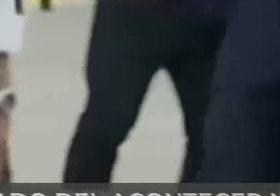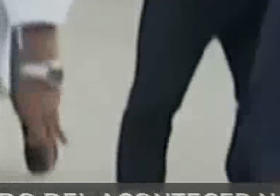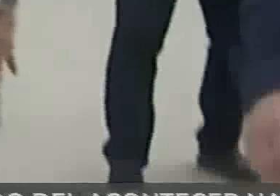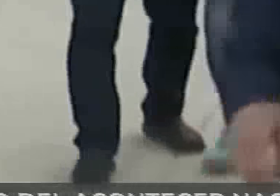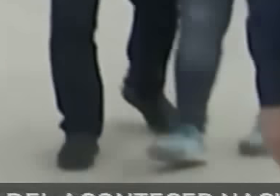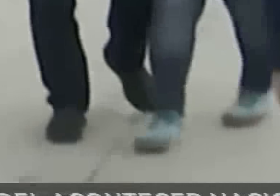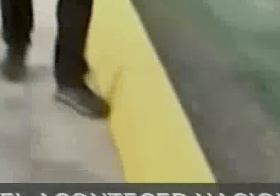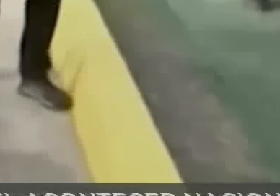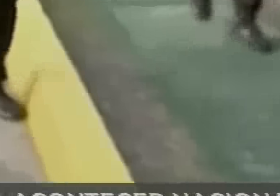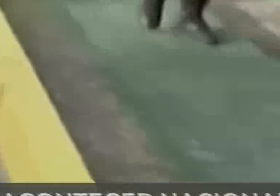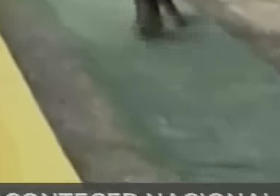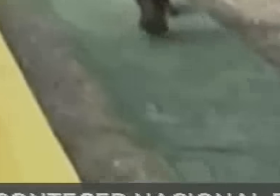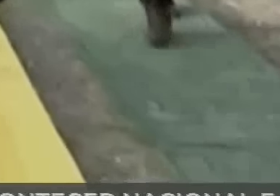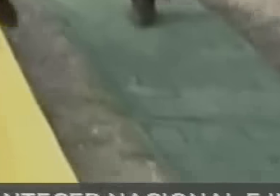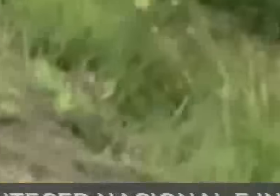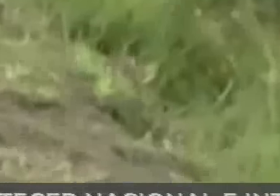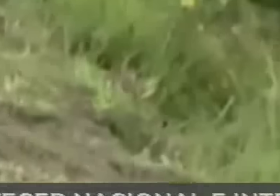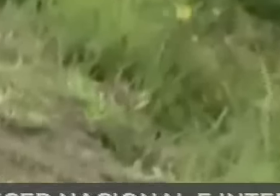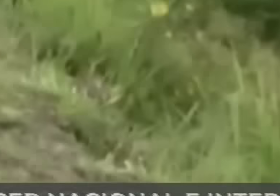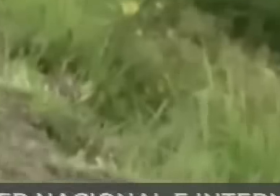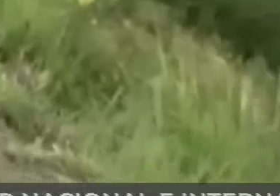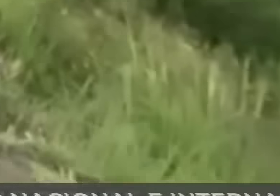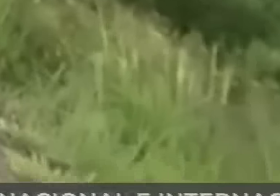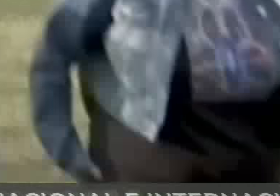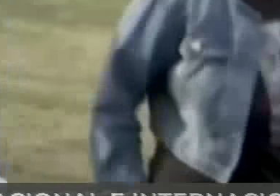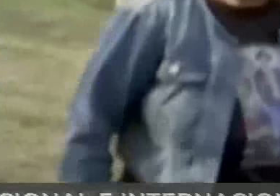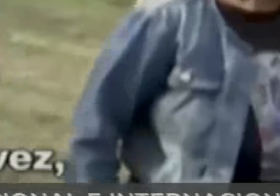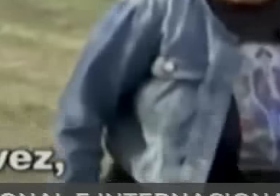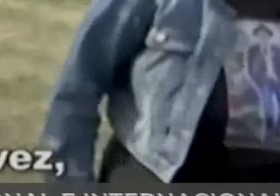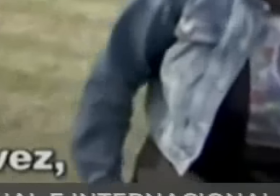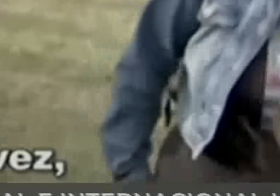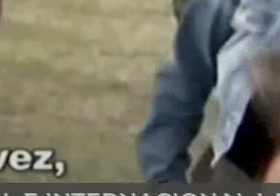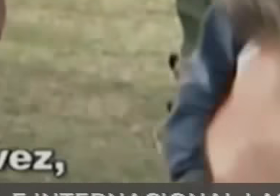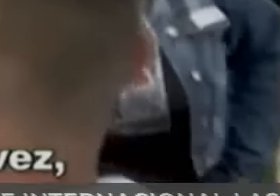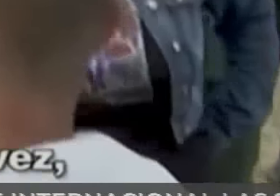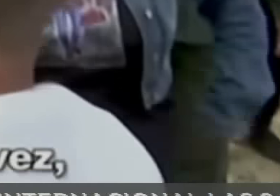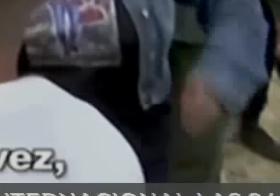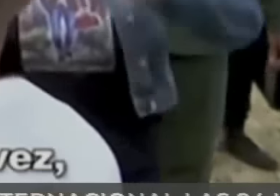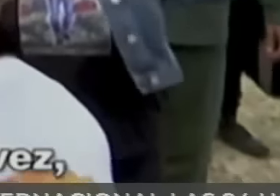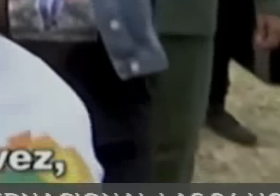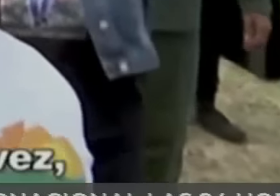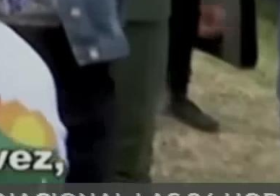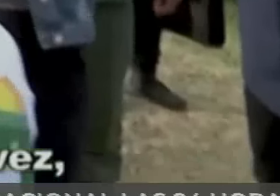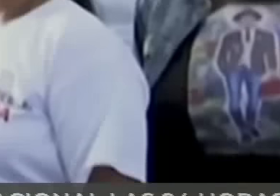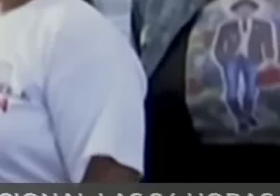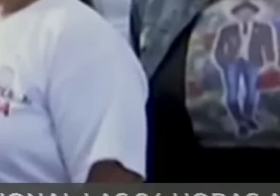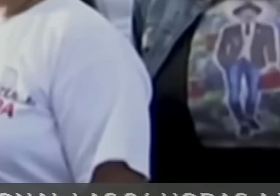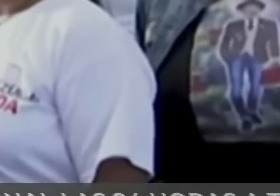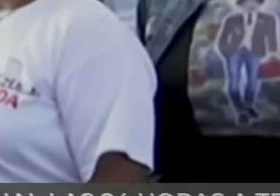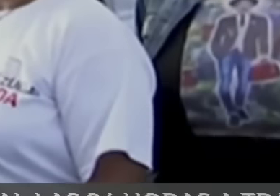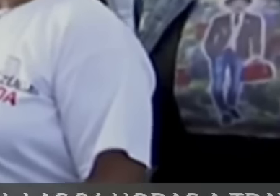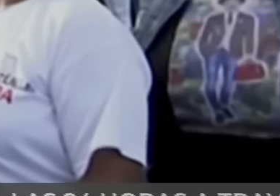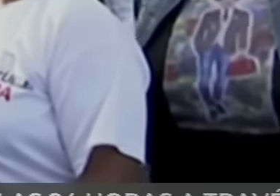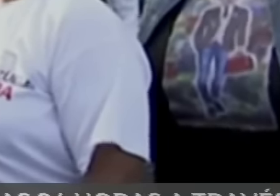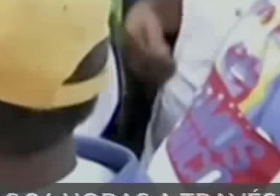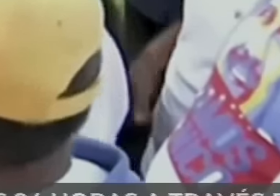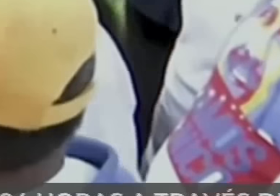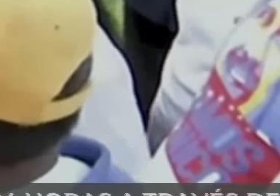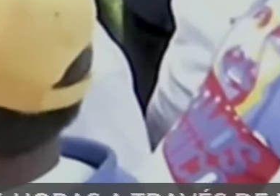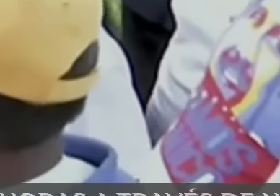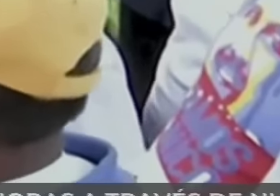tarde, sostuvo un afectuoso y cariñoso encuentro con los voceros y voceras de la comuna La Luz del Gigante Chávez, donde expresaron